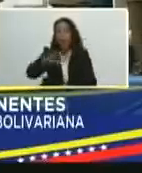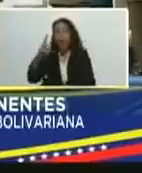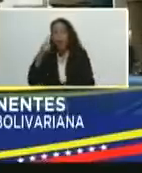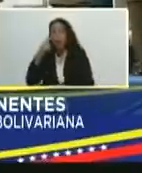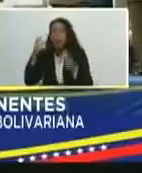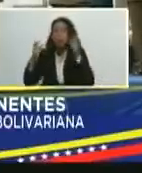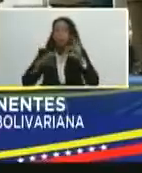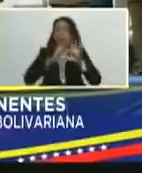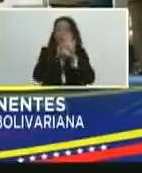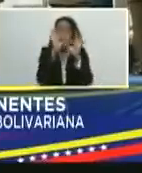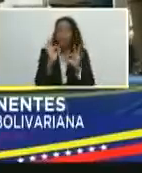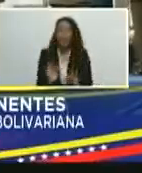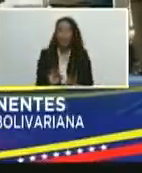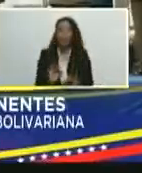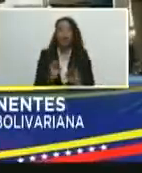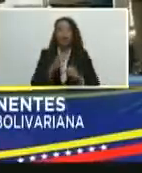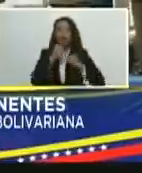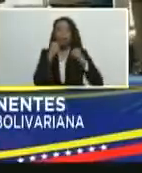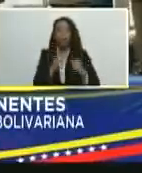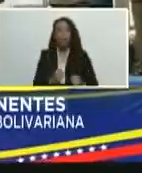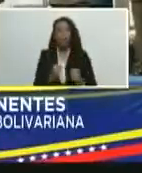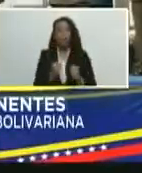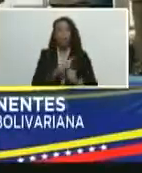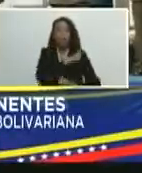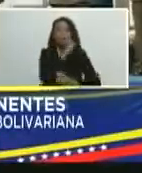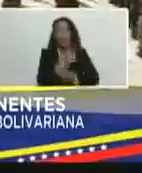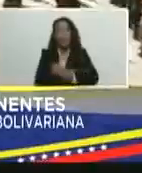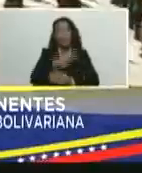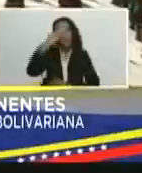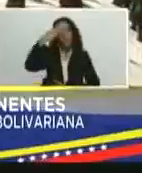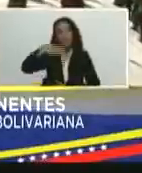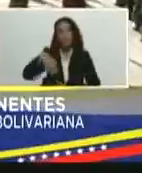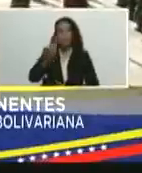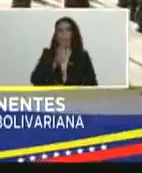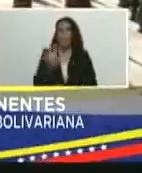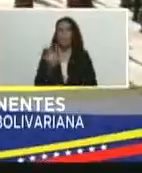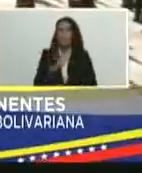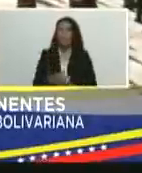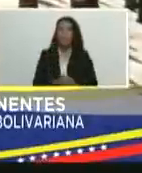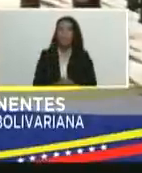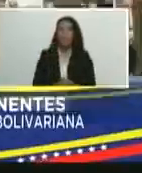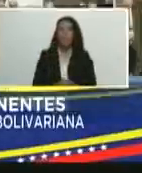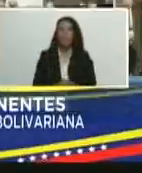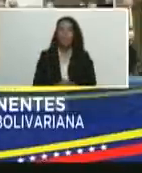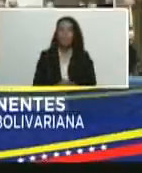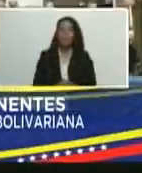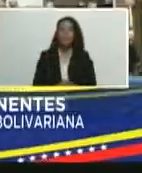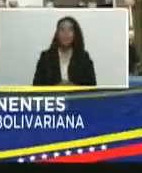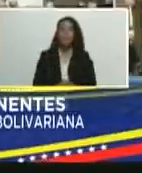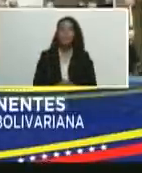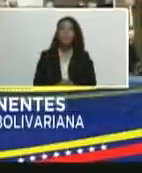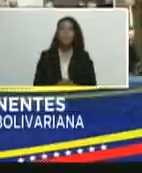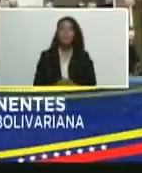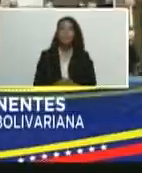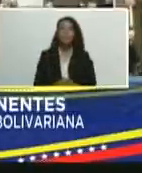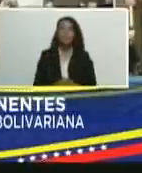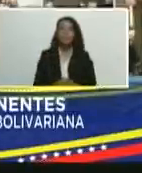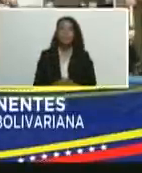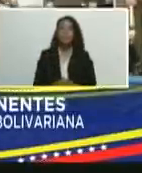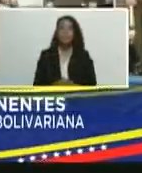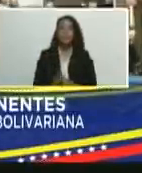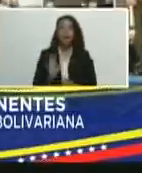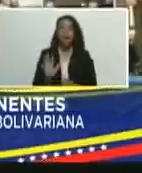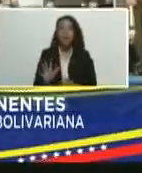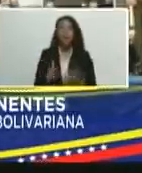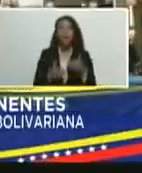la construcción y de la consolidación del poder militar de Venezuela. Así como hemos procedido